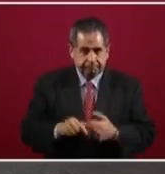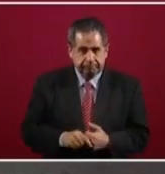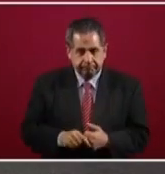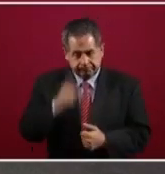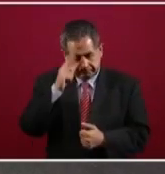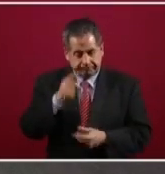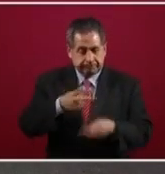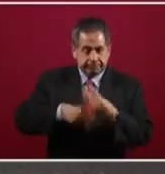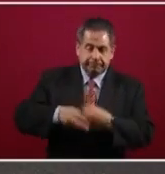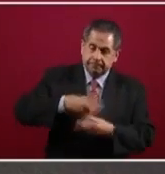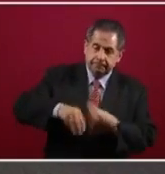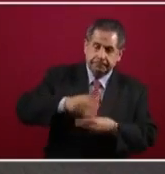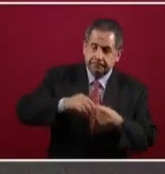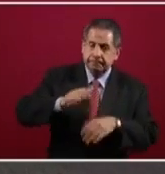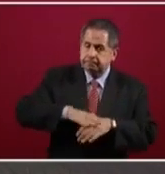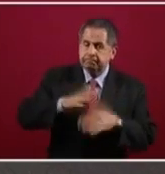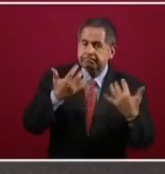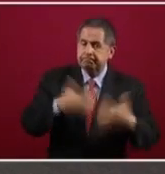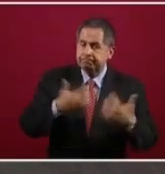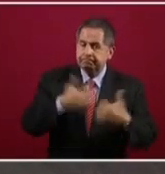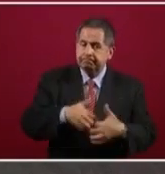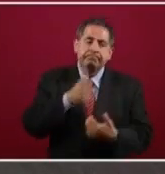para producir petróleo,